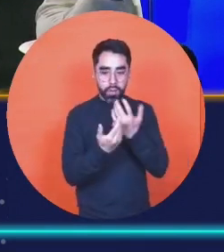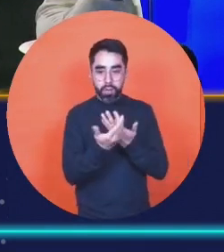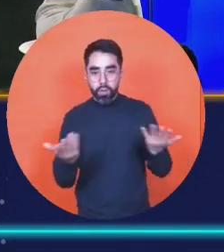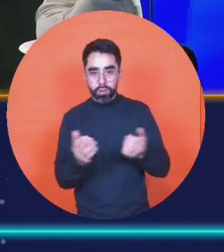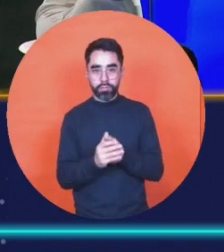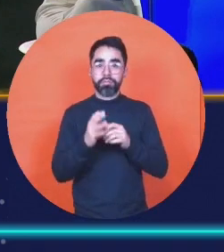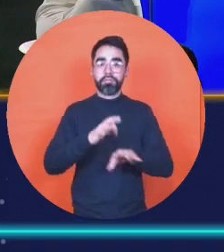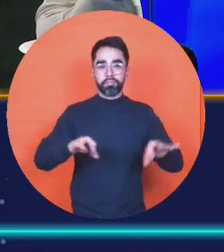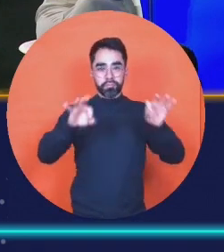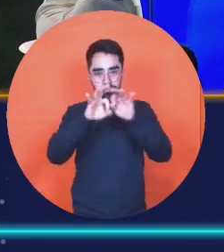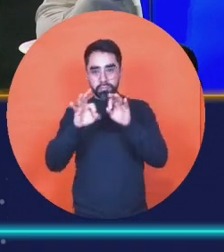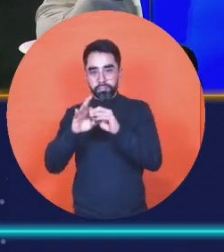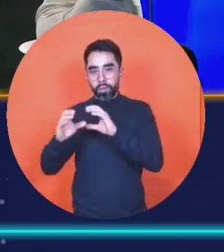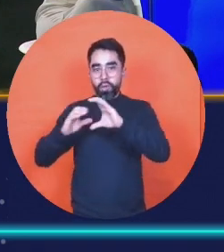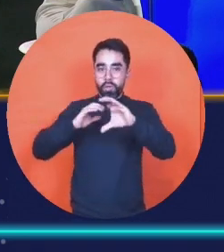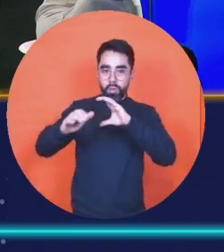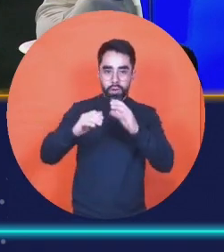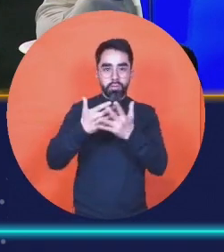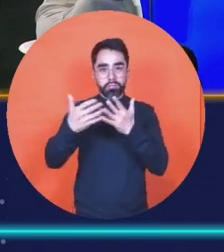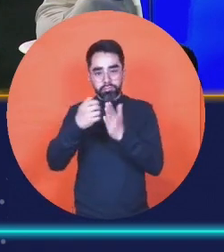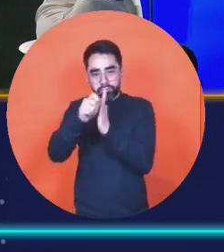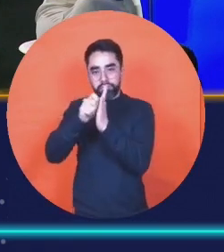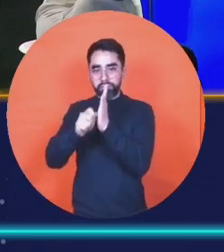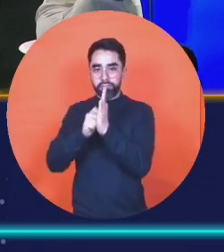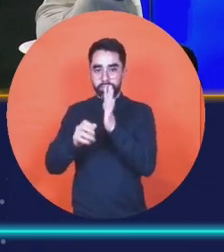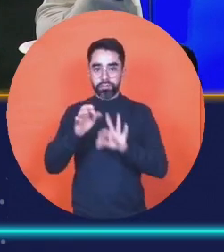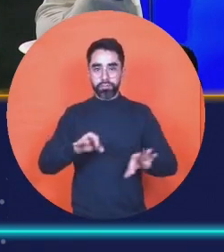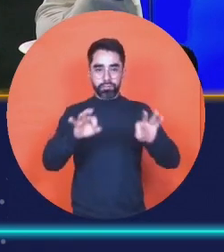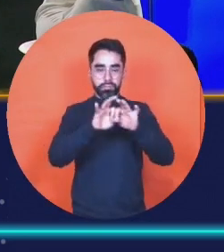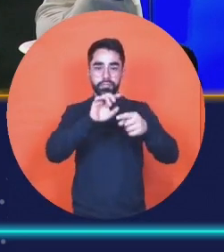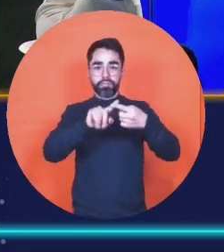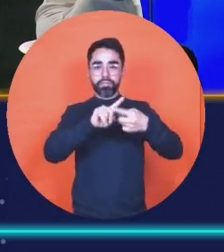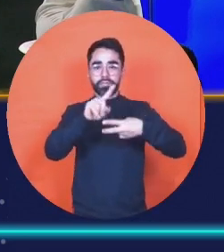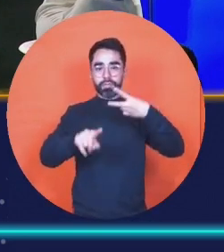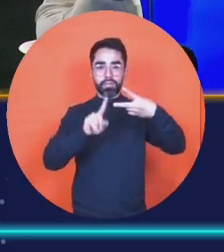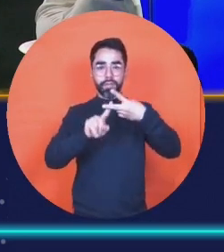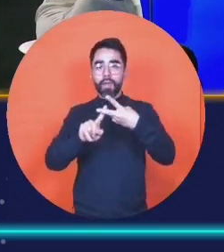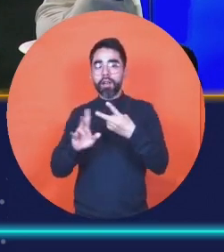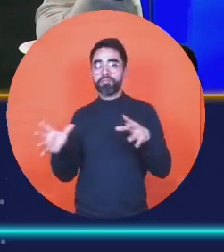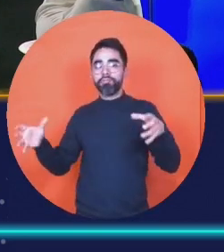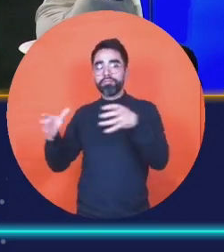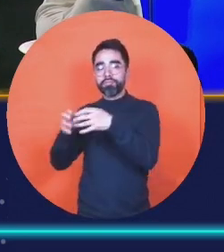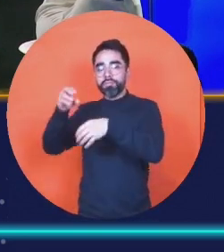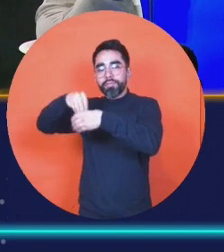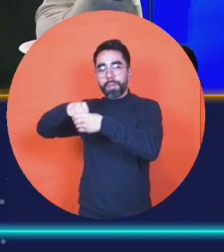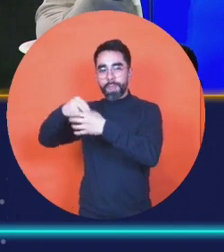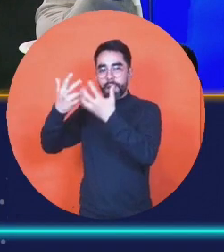bien. También funciona muy bien que nosotros dentro de PicPoc tenemos,